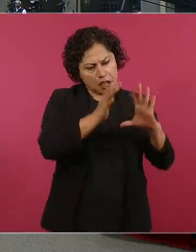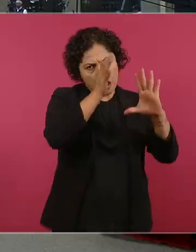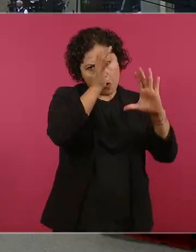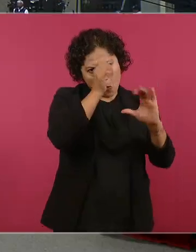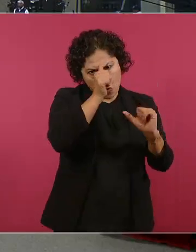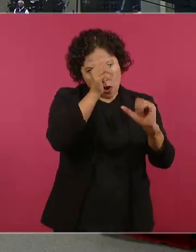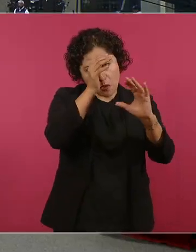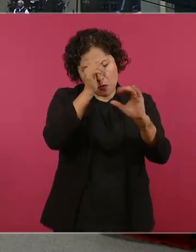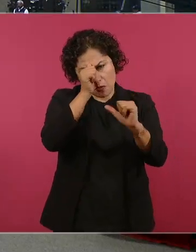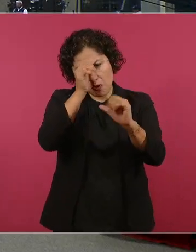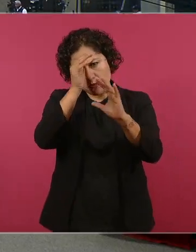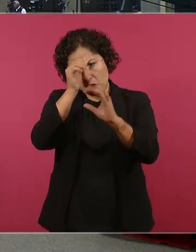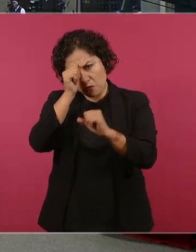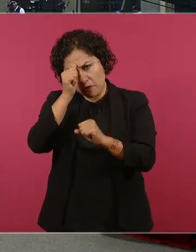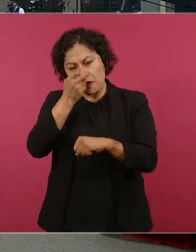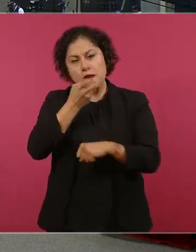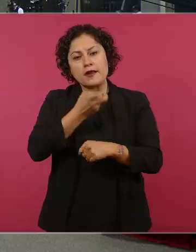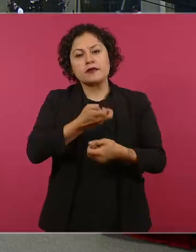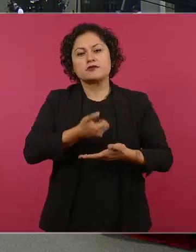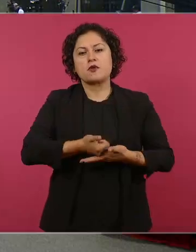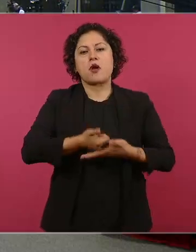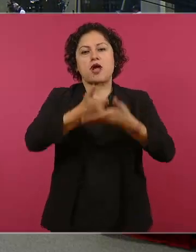nos ayudamos mutuamente.